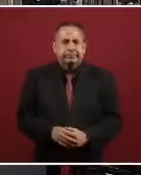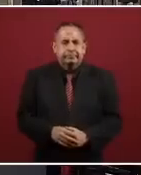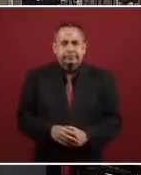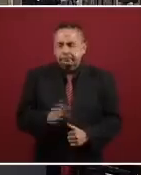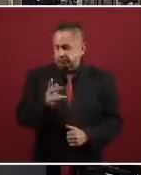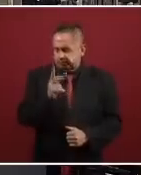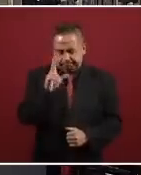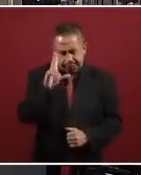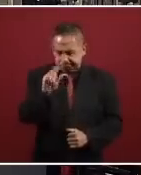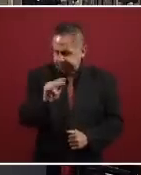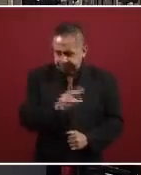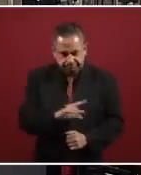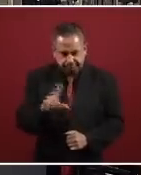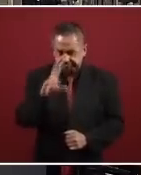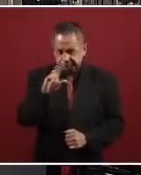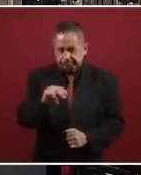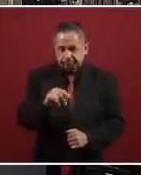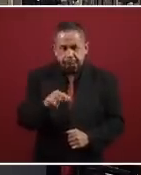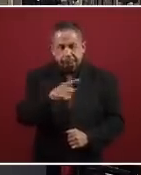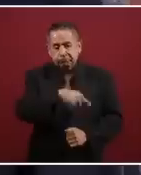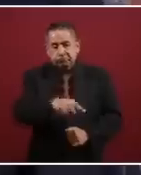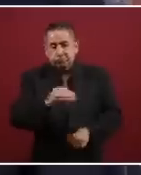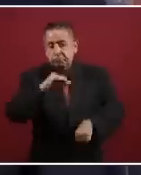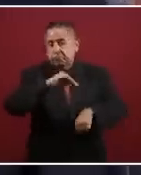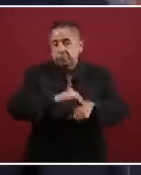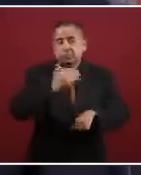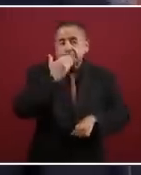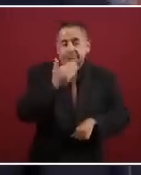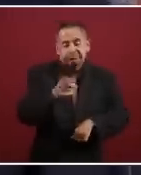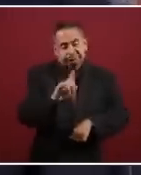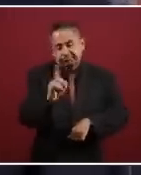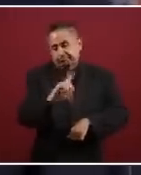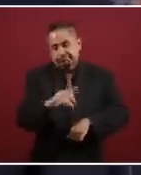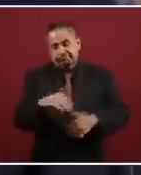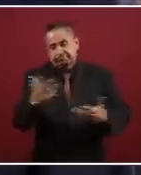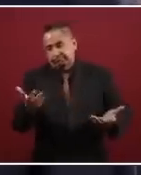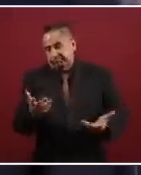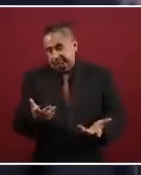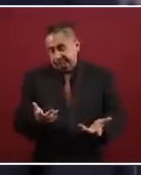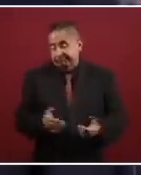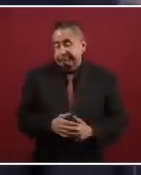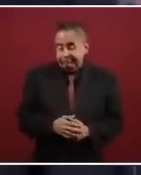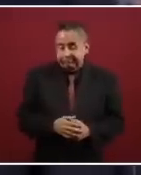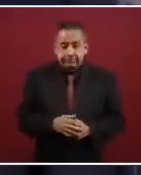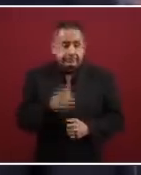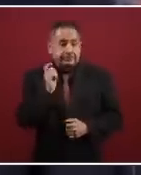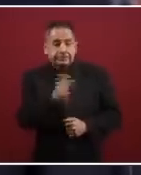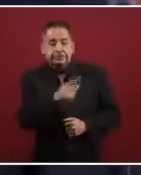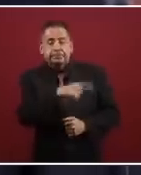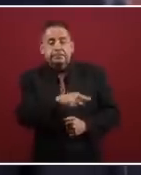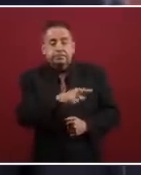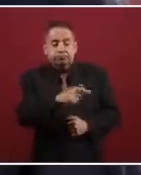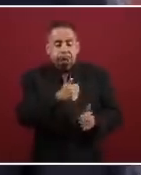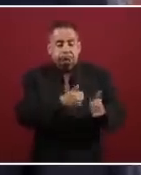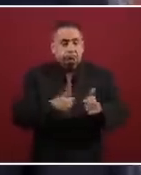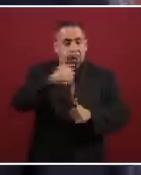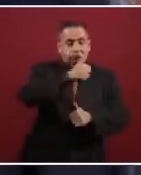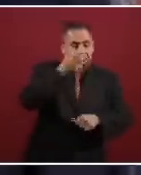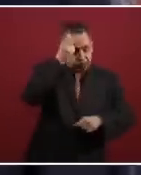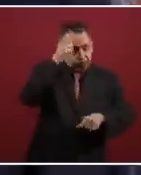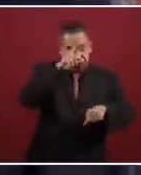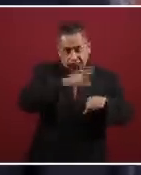pero no se estaban portando bien. Sobre todo los de arriba